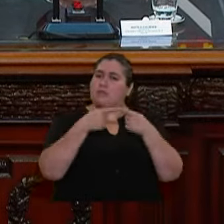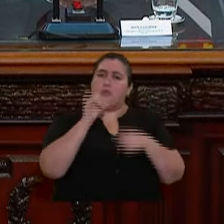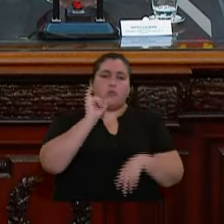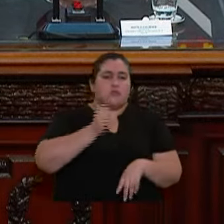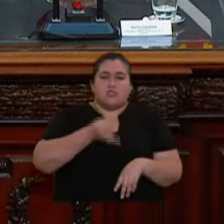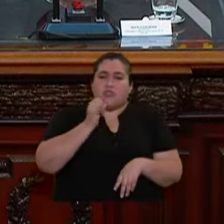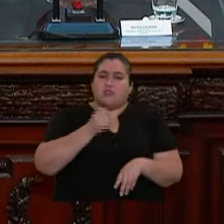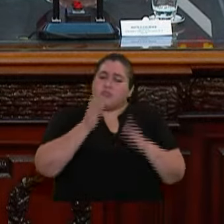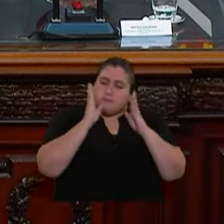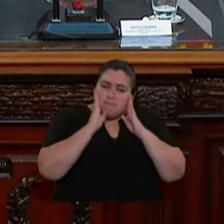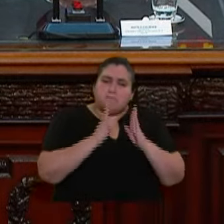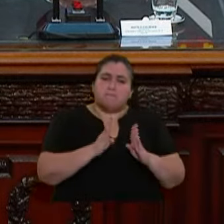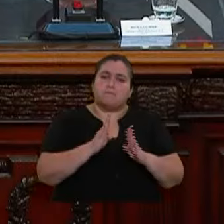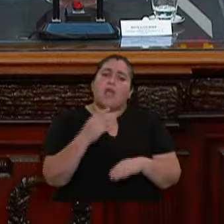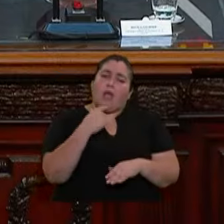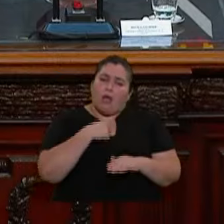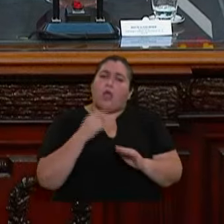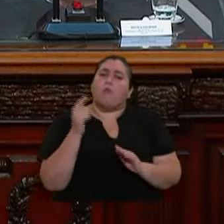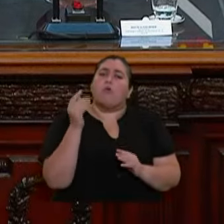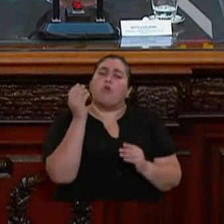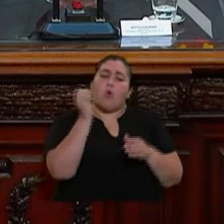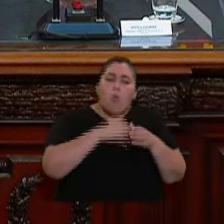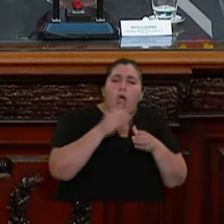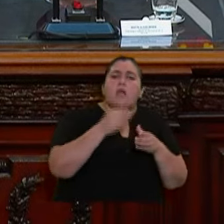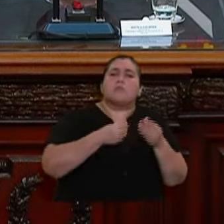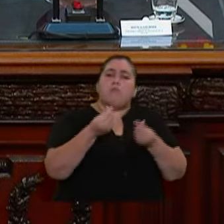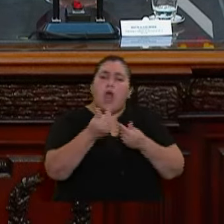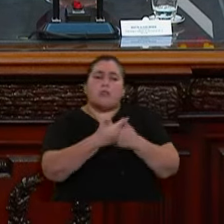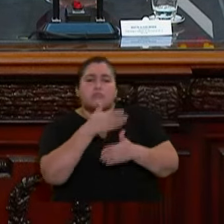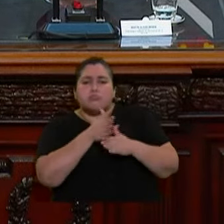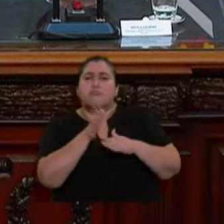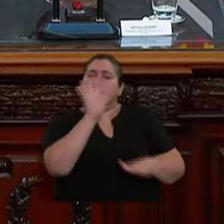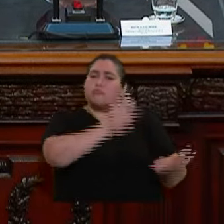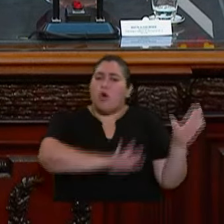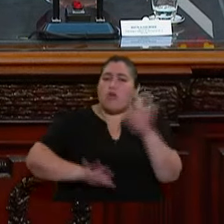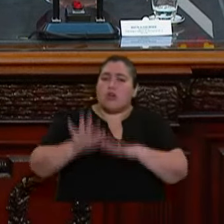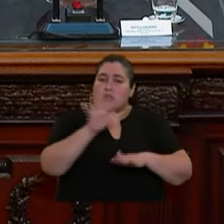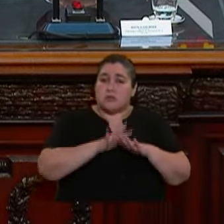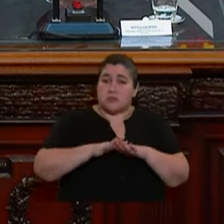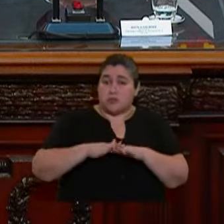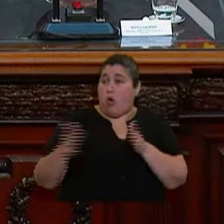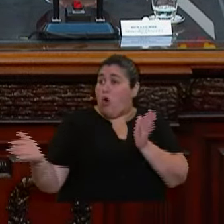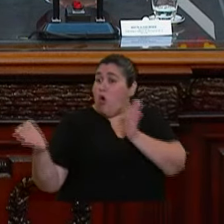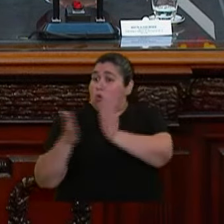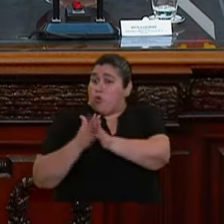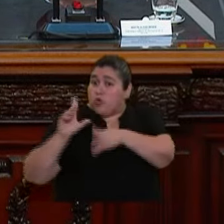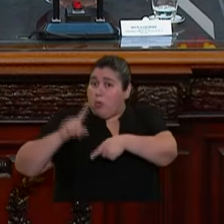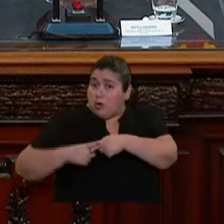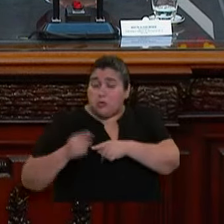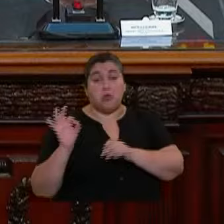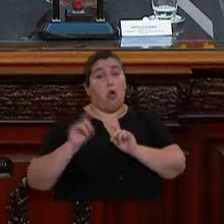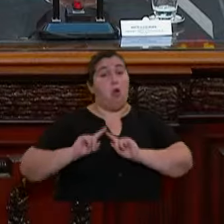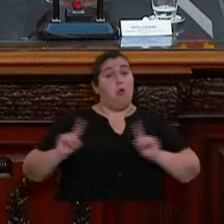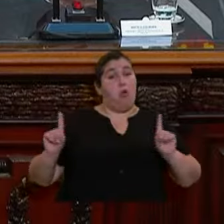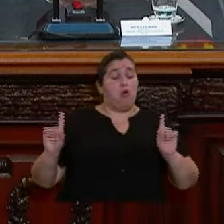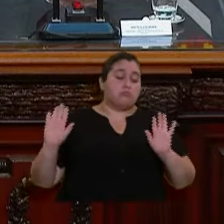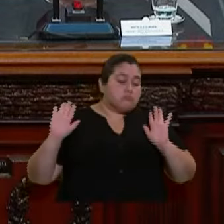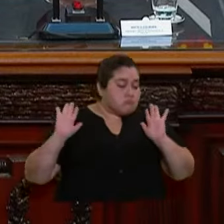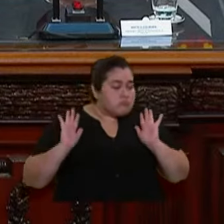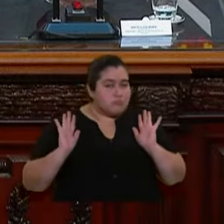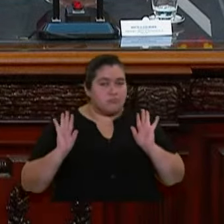inalterables. Ordenaremos las cuentas fiscales de la Argentina con o sin la ayuda del resto de la dirigencia política.